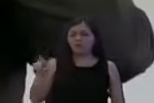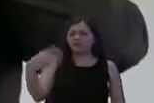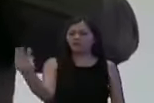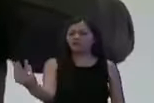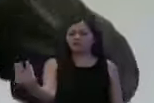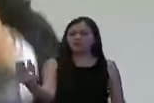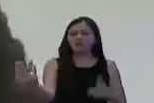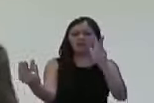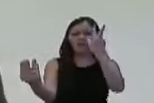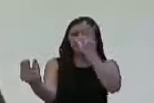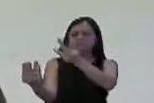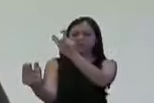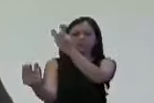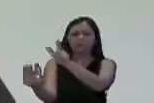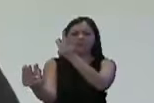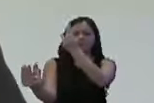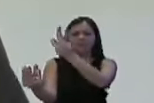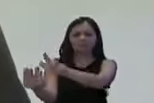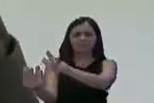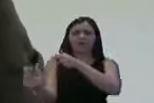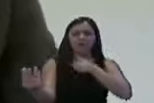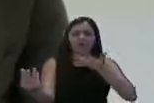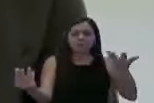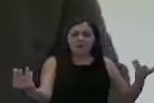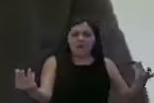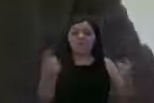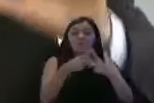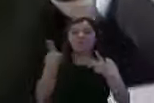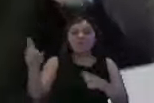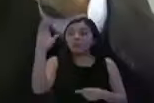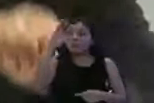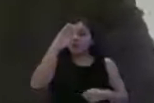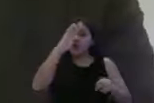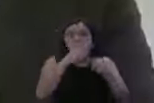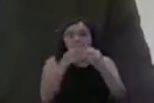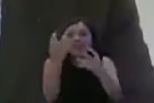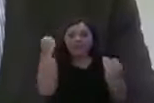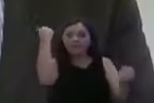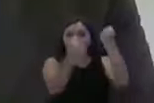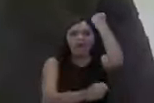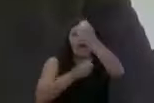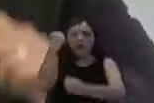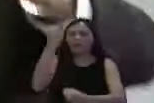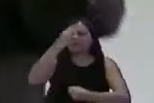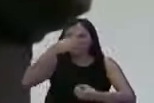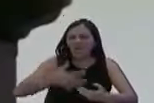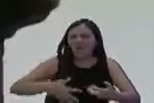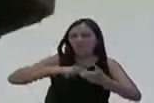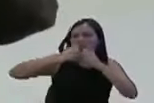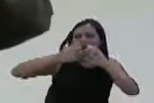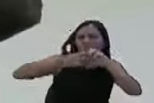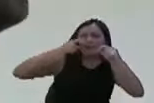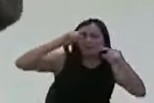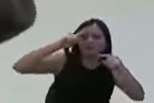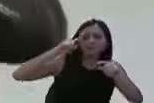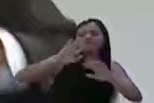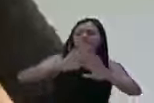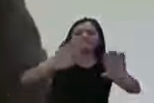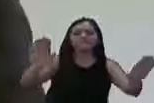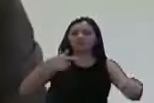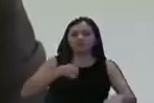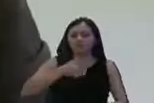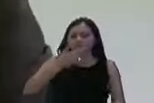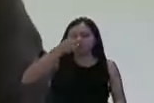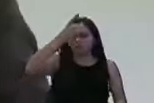intentos generar incidentes violencia para ver si desestabiliza el gobierno por eso tuve que retirar